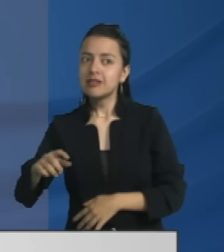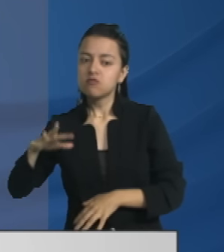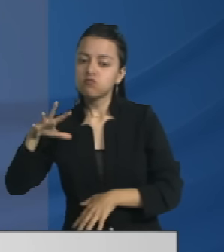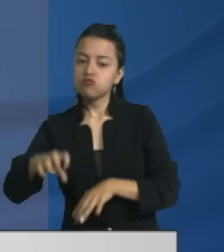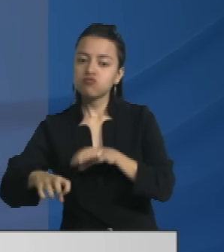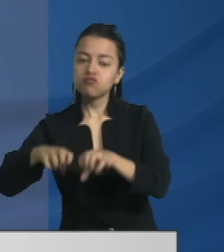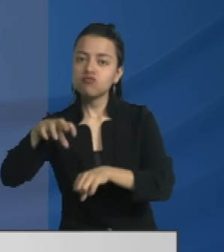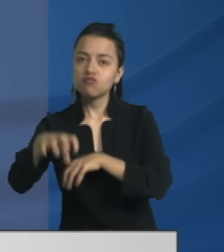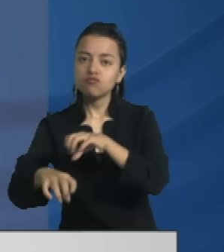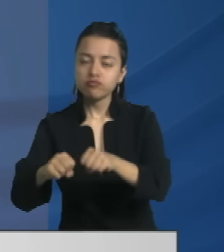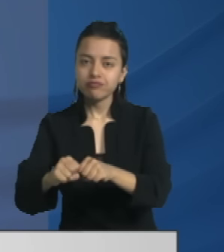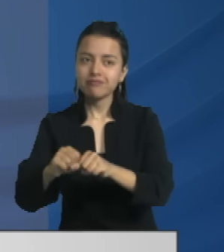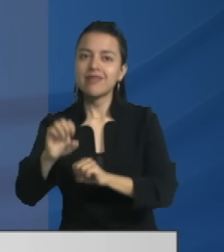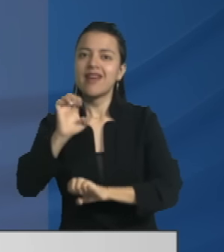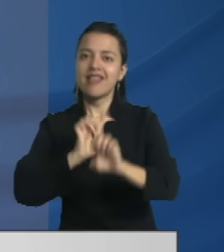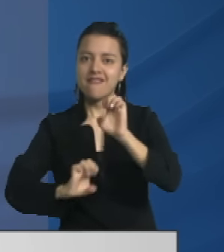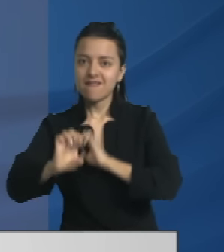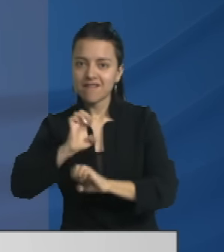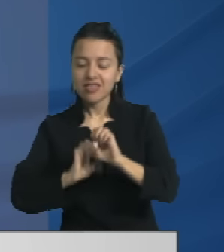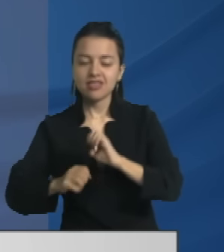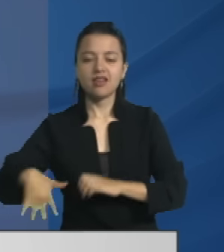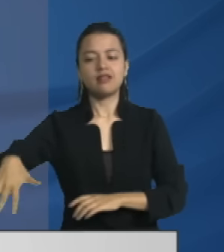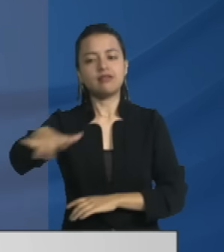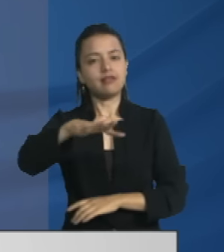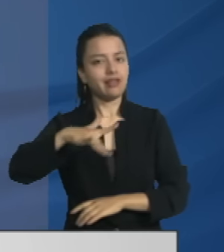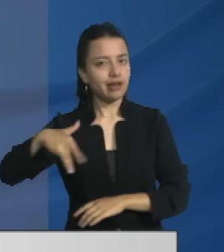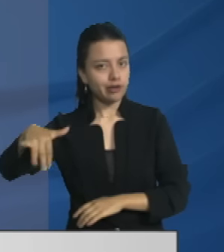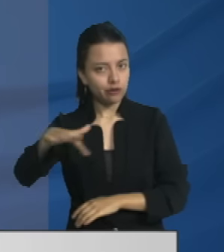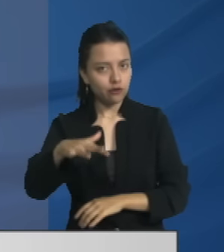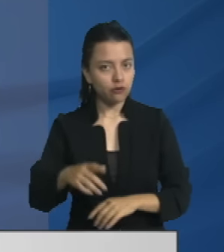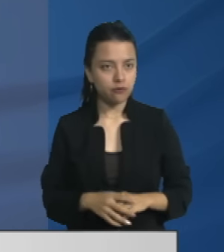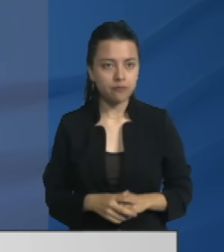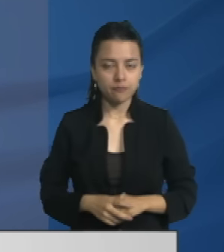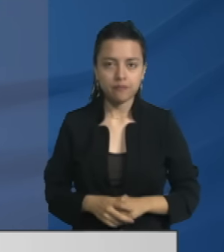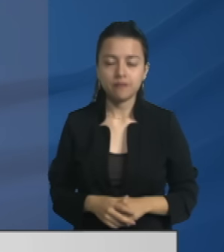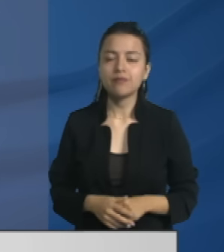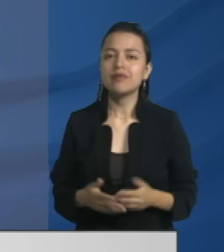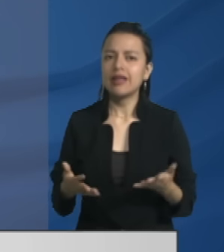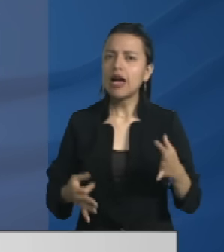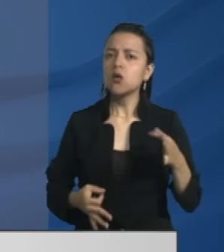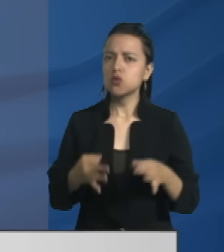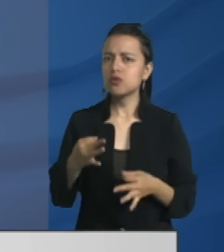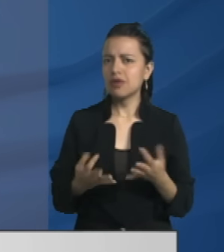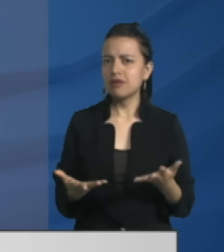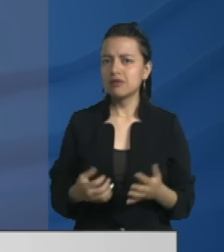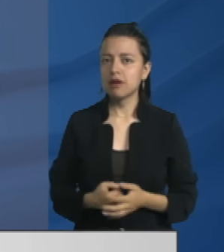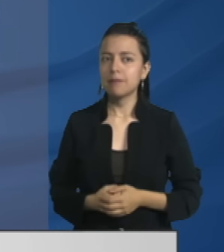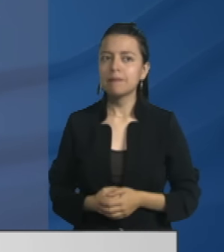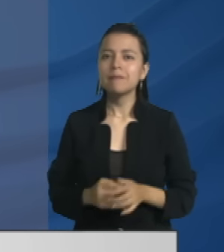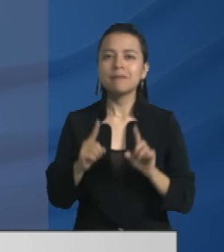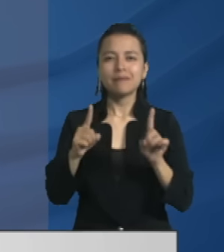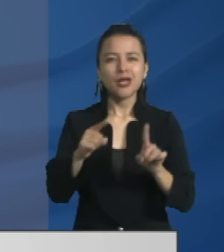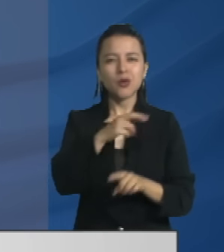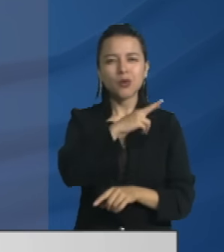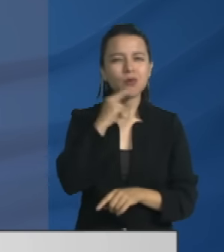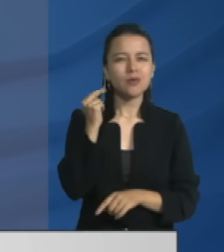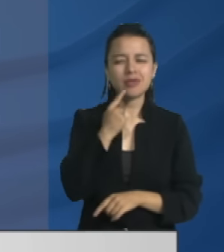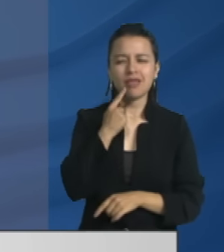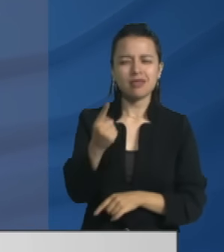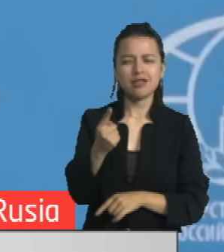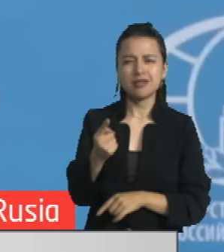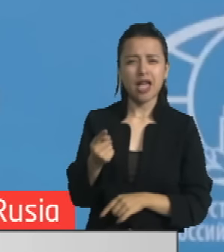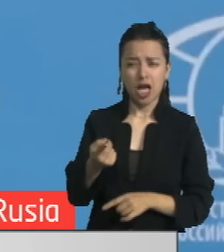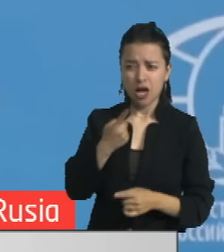de la campaña lanzada por Rusia febrero del año 2022 en términos justos a lo que Rusia responde que es difícil negociar en esas